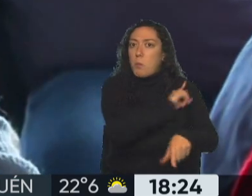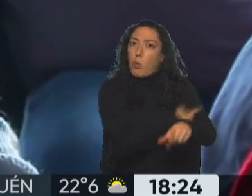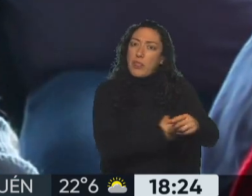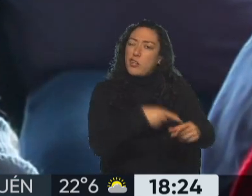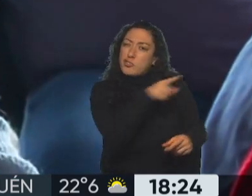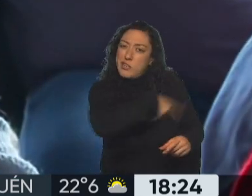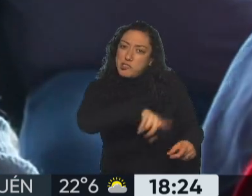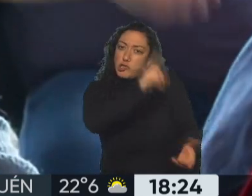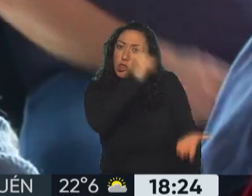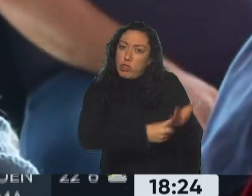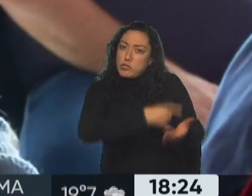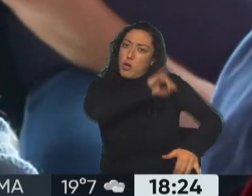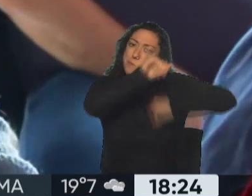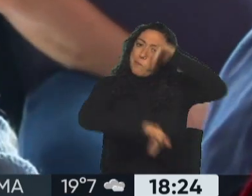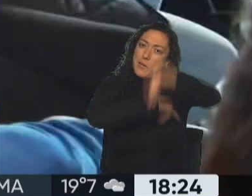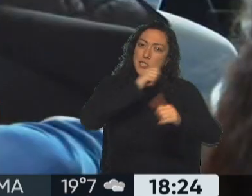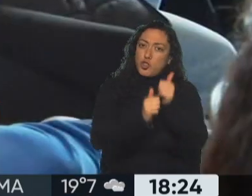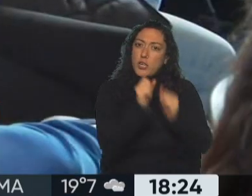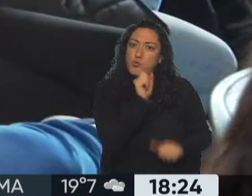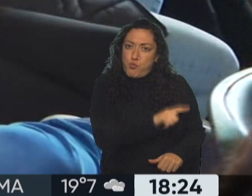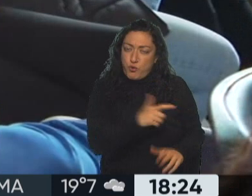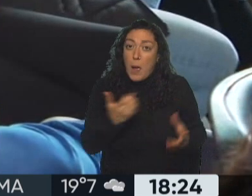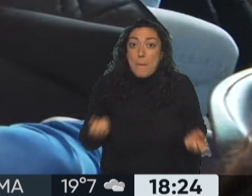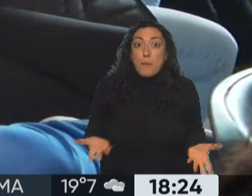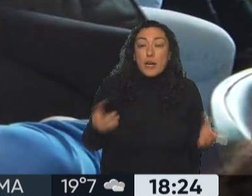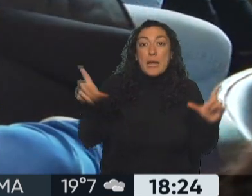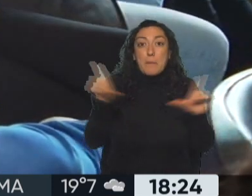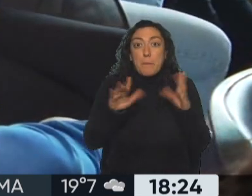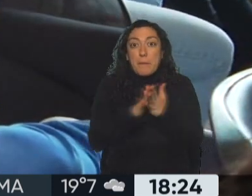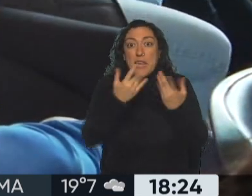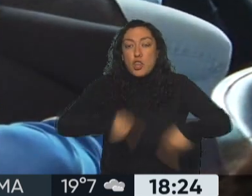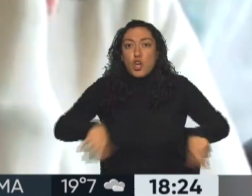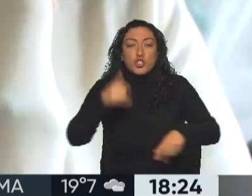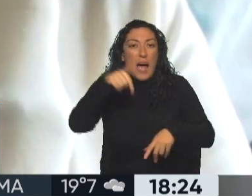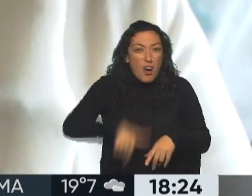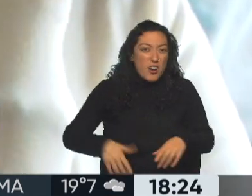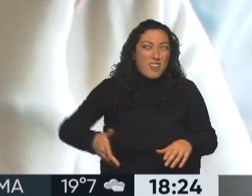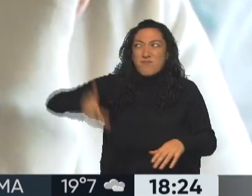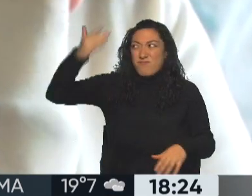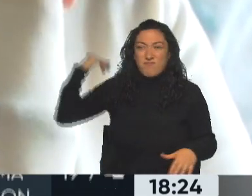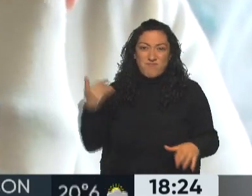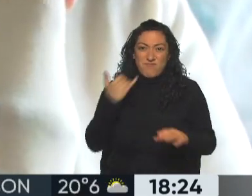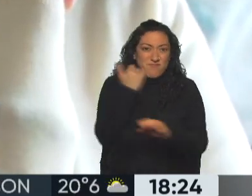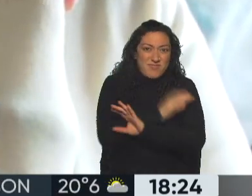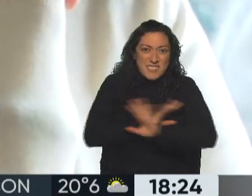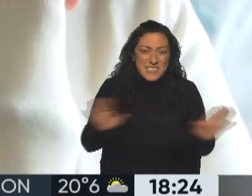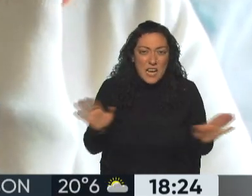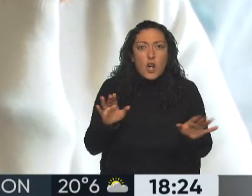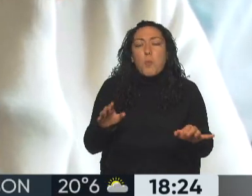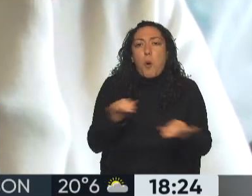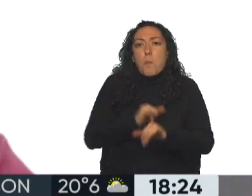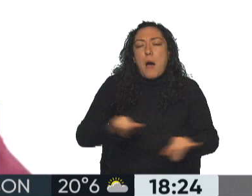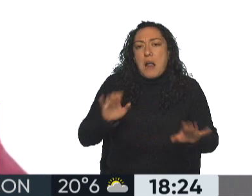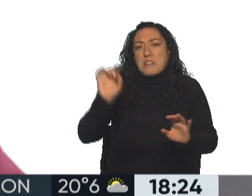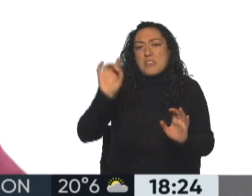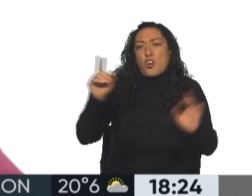los que te terminen contando su historia, porque los medios dejaron de ser medio desde hace un tiempo y se convirtieron en parte. Con la